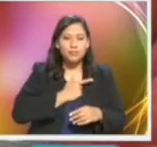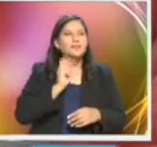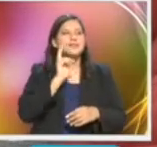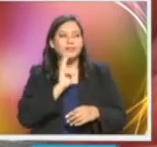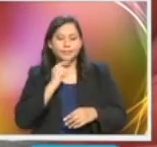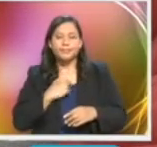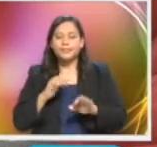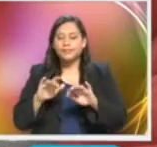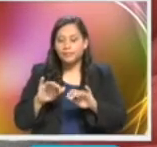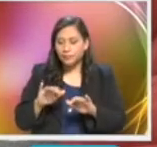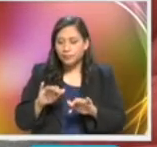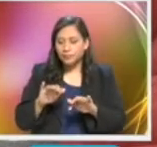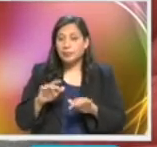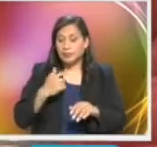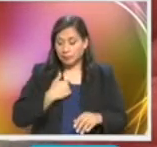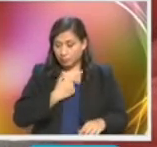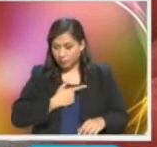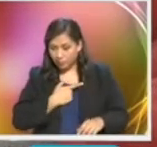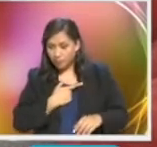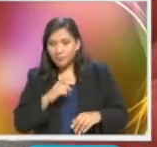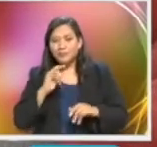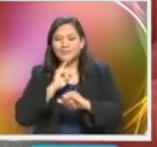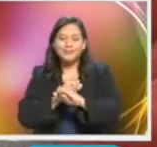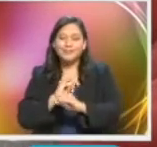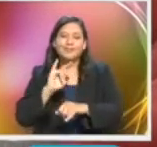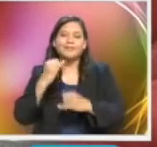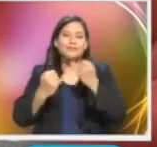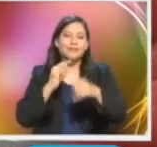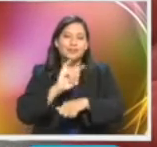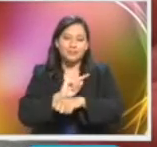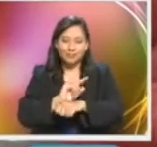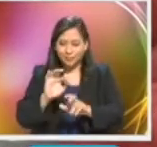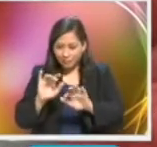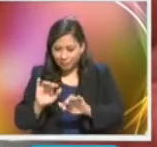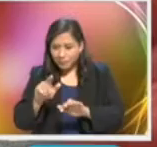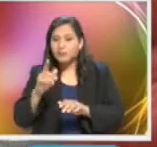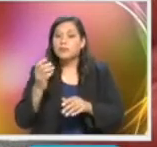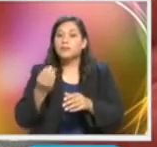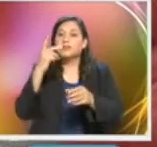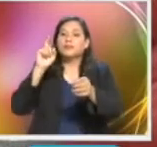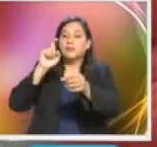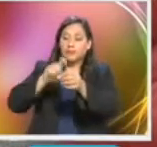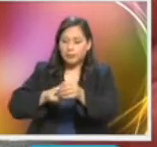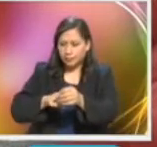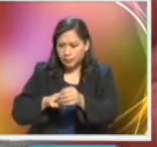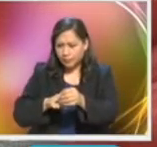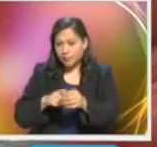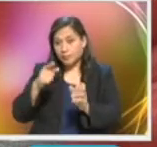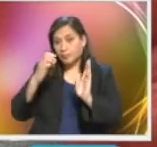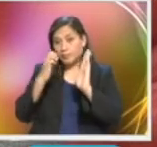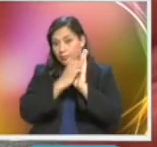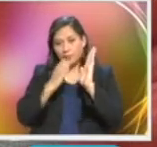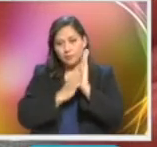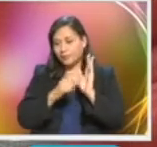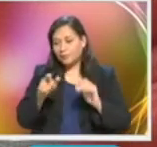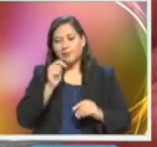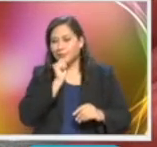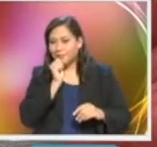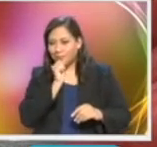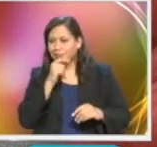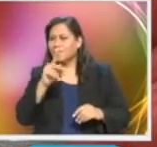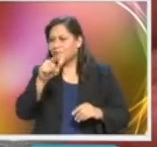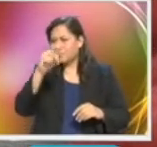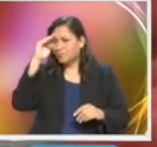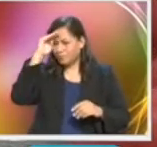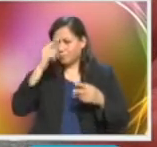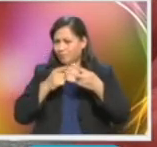financiera para ver cómo y cuánto es lo que tendrían que pagar. Y ahí viene establecido el monto de enganche. No viene la escrituración muchas veces, pero ustedes considérenlo.